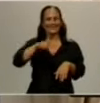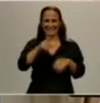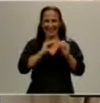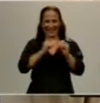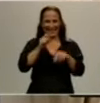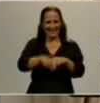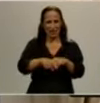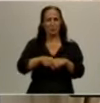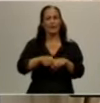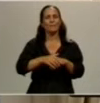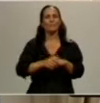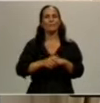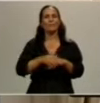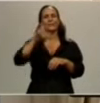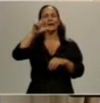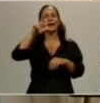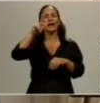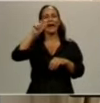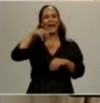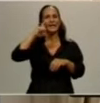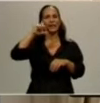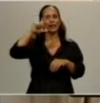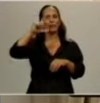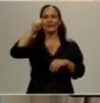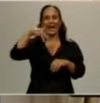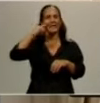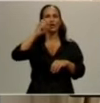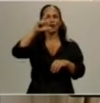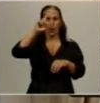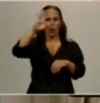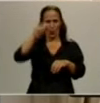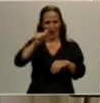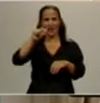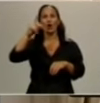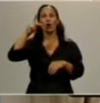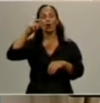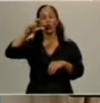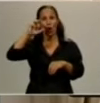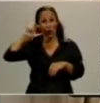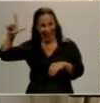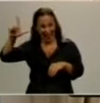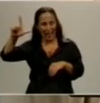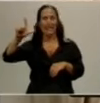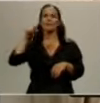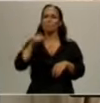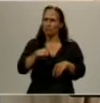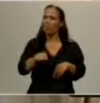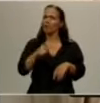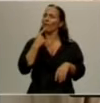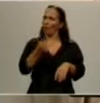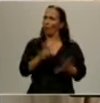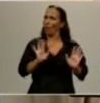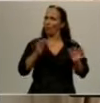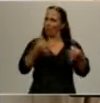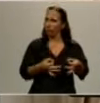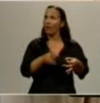causa, el doctor Canicova Corral, declaró que no era inconstitucional y esta decisión fue